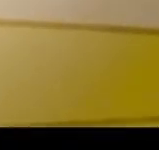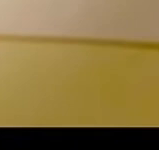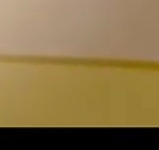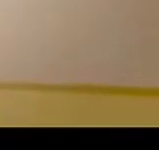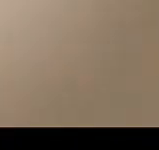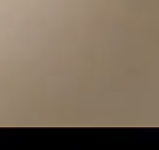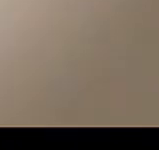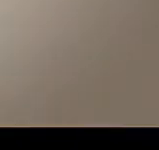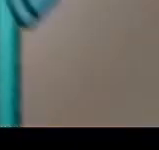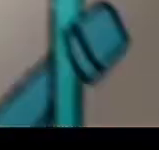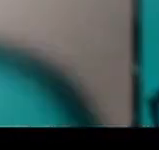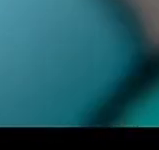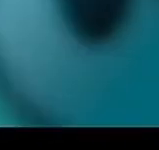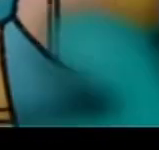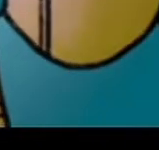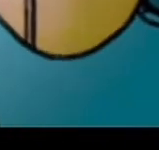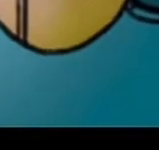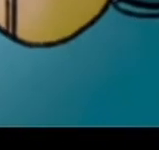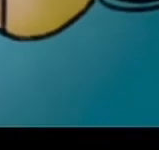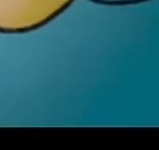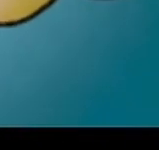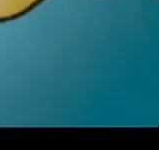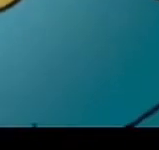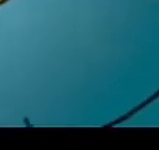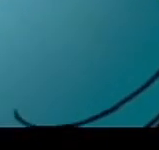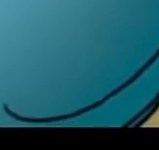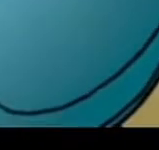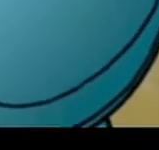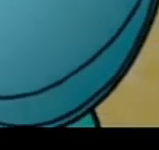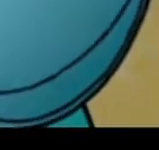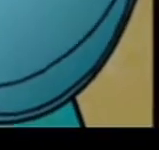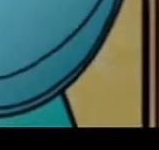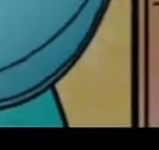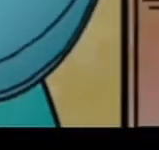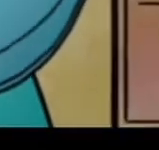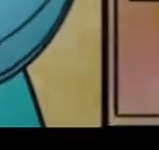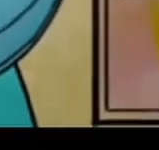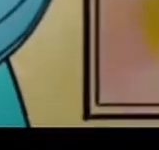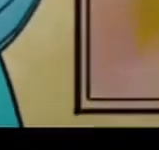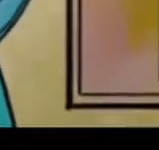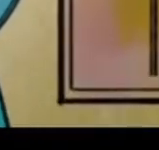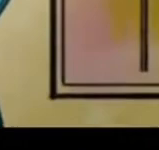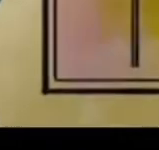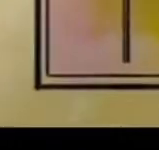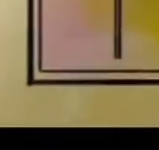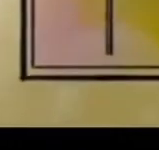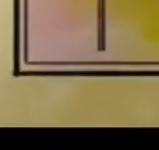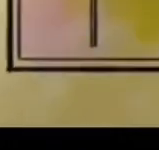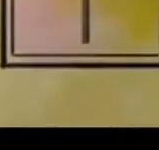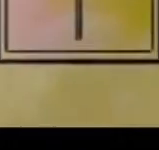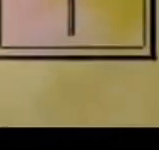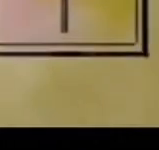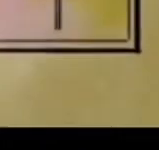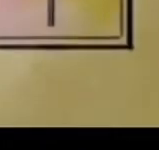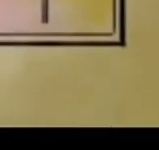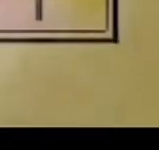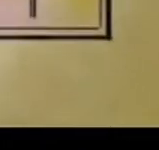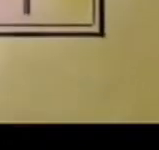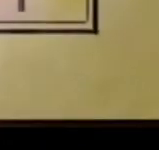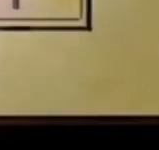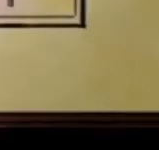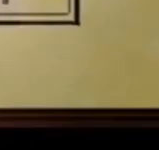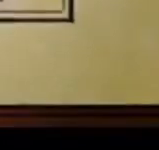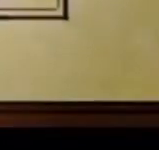del asno, las parodias y los regocijos populares fueron una forma poderosa de oposición a